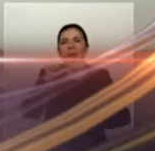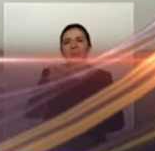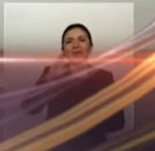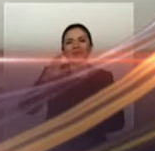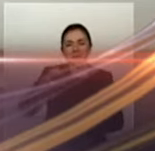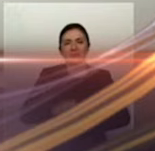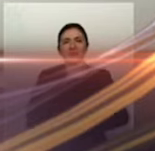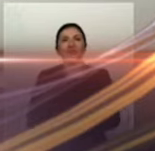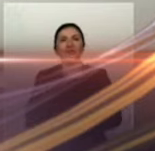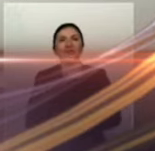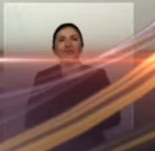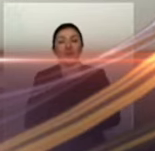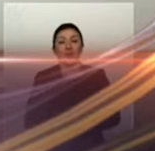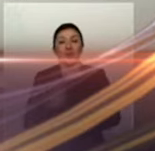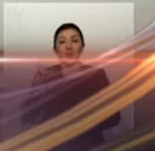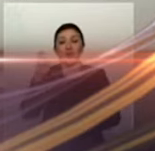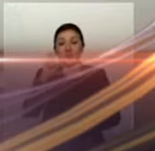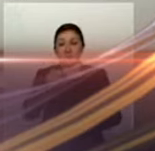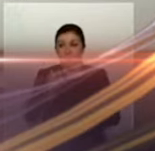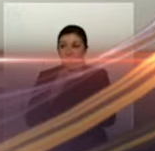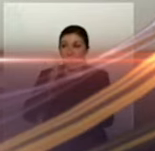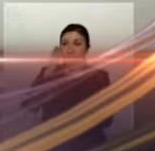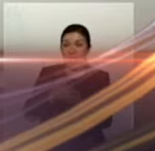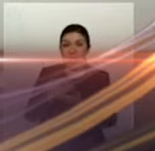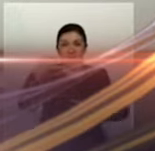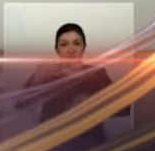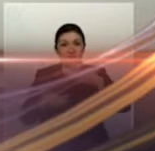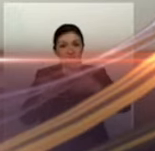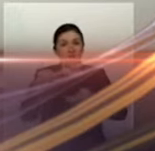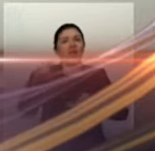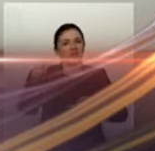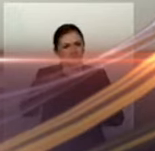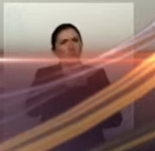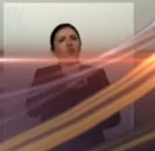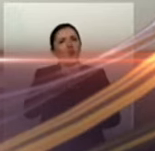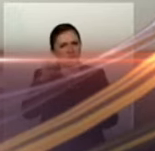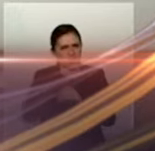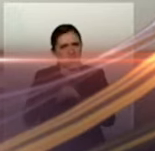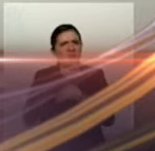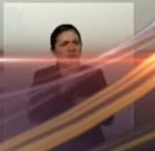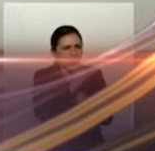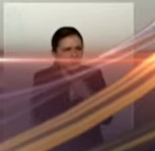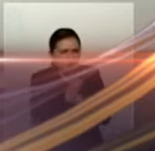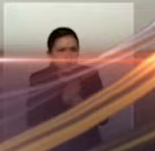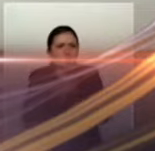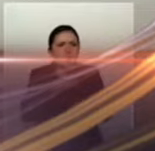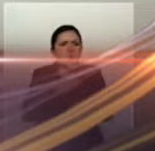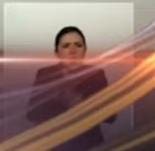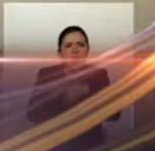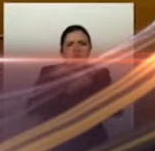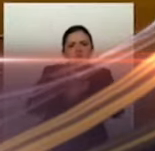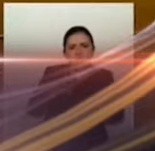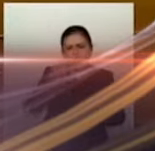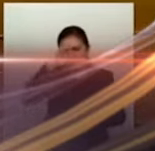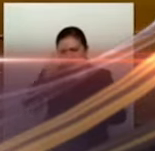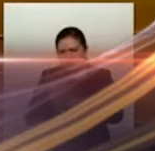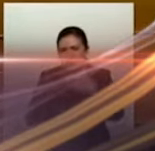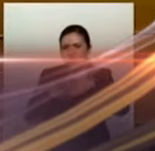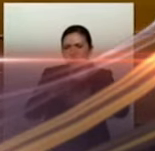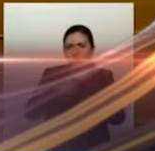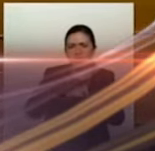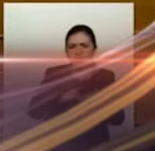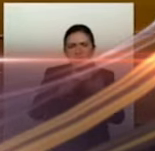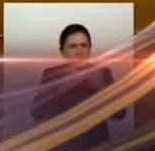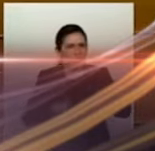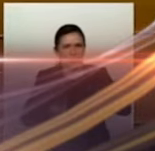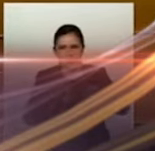digo, ya supérelo, asúmalo, acomódelo. No puede usted utilizar como diván a la opinión pública, por el amor de Dios,